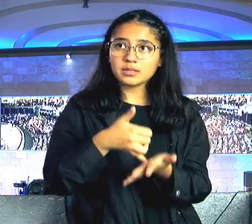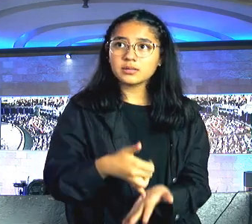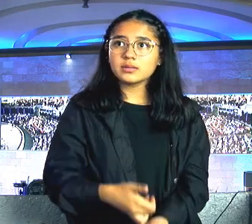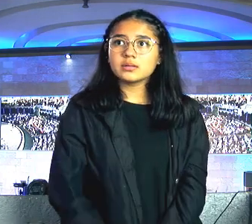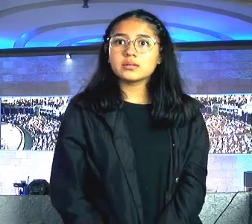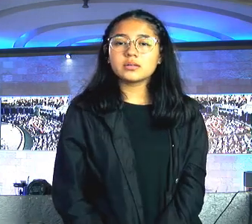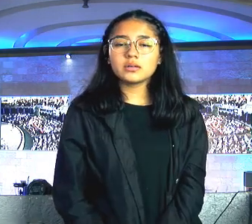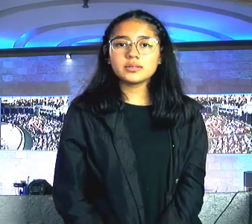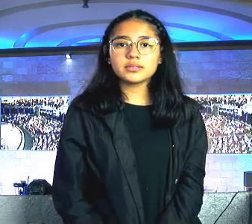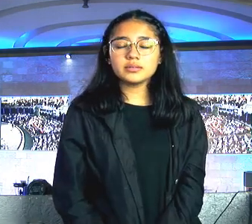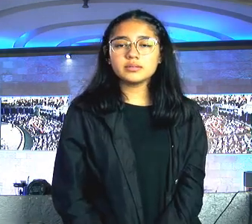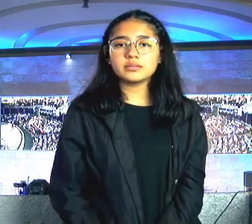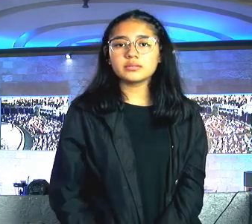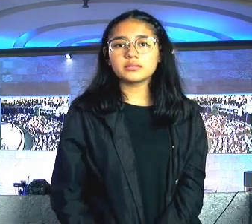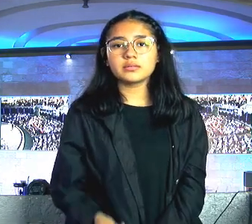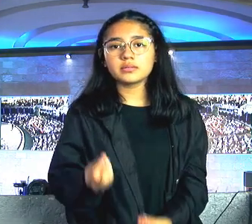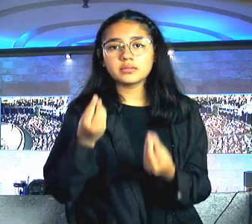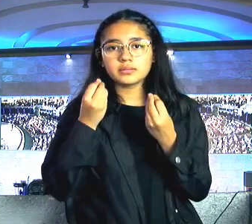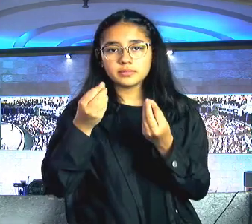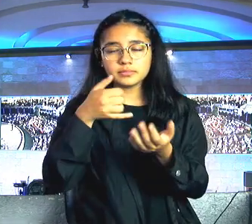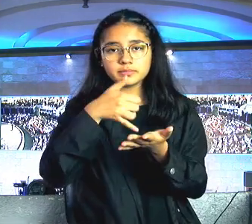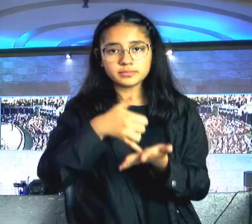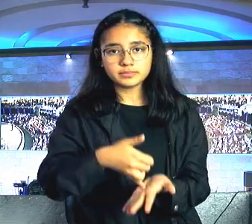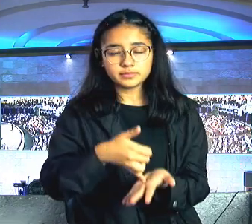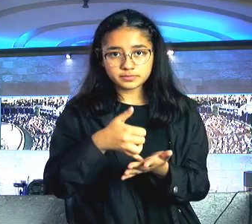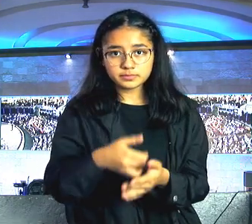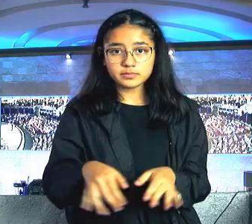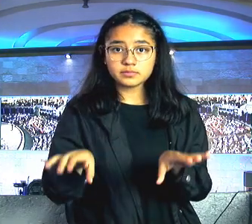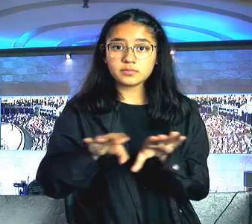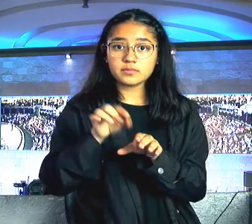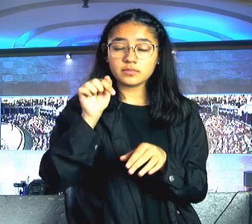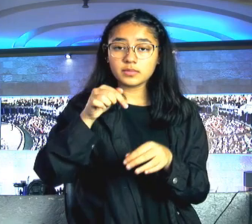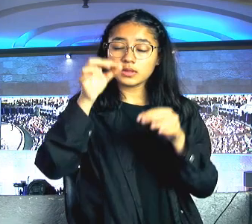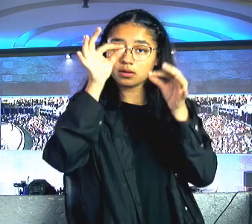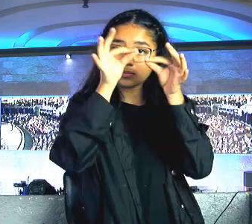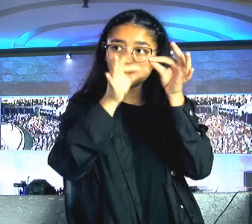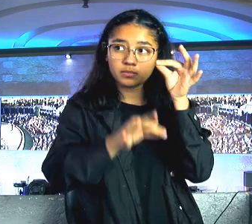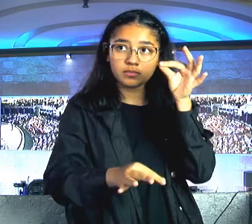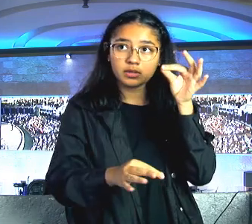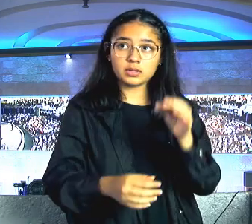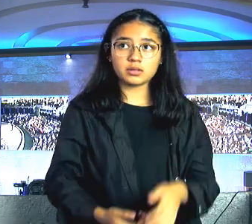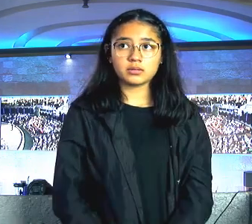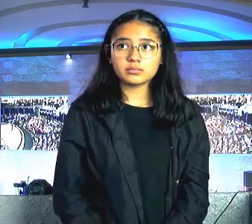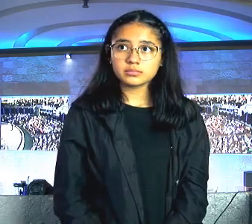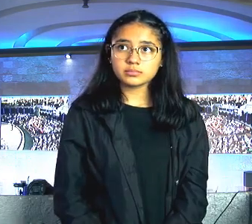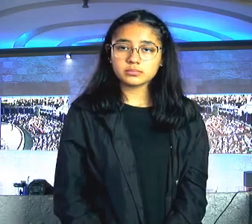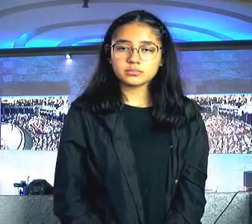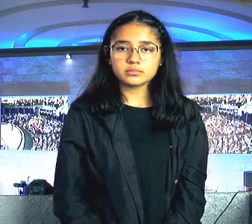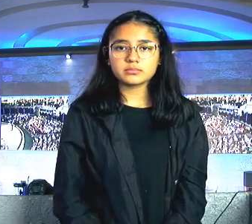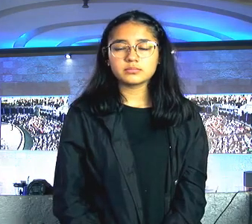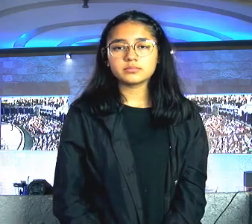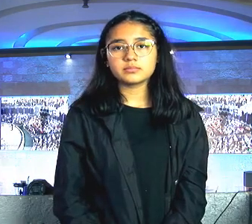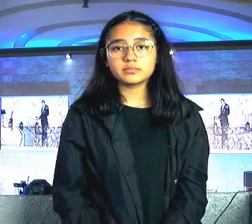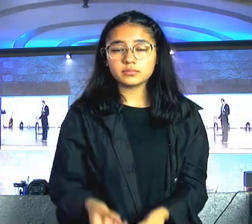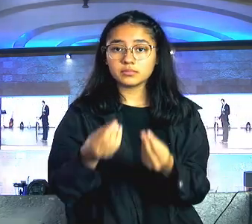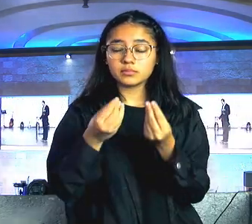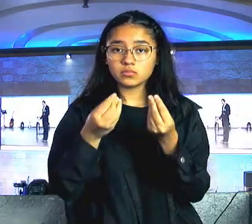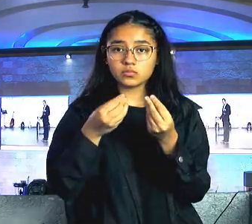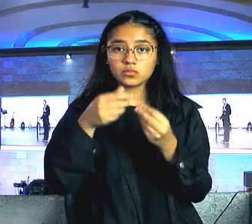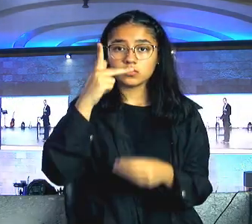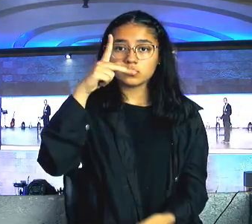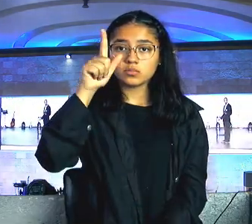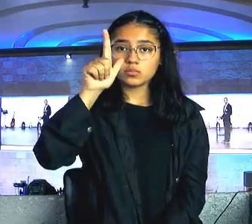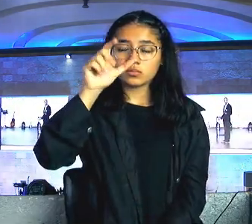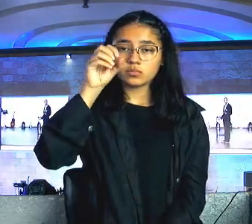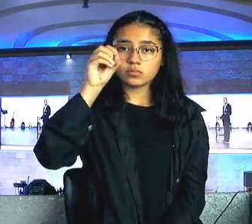pesado como esta plomada, porque está lleno de plomo, o porque está